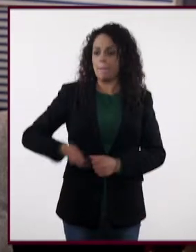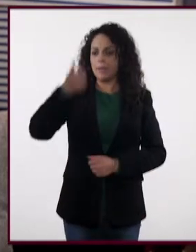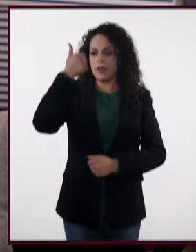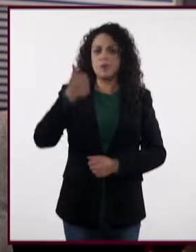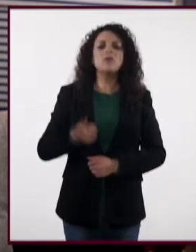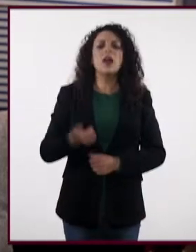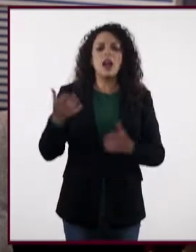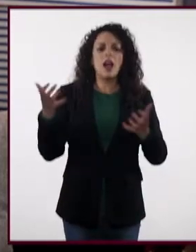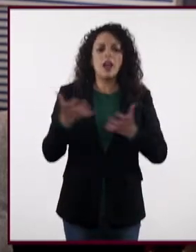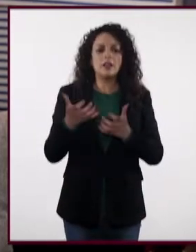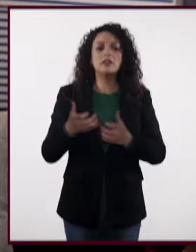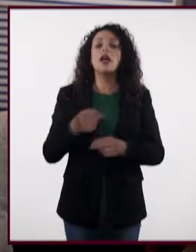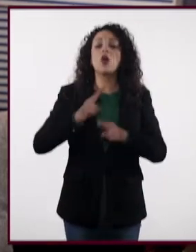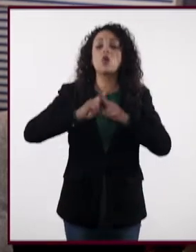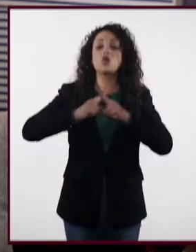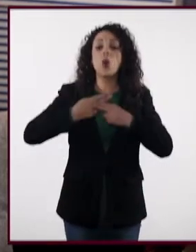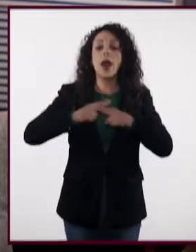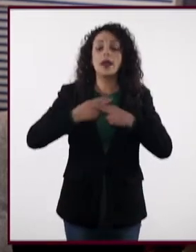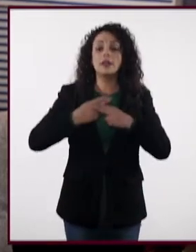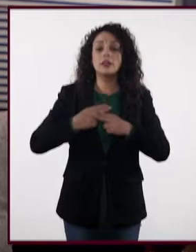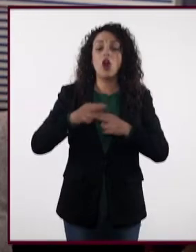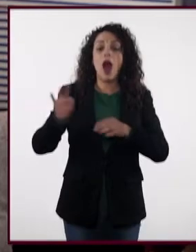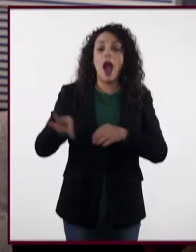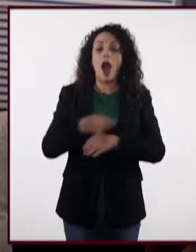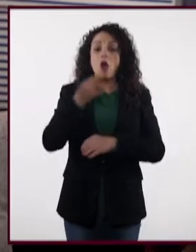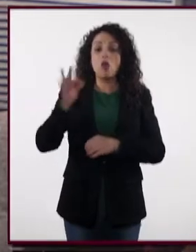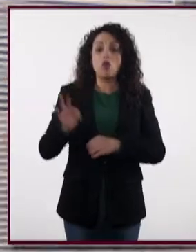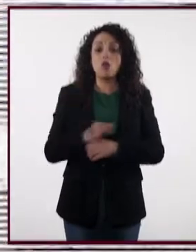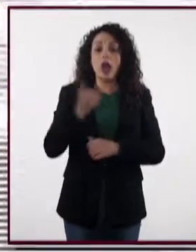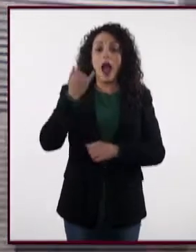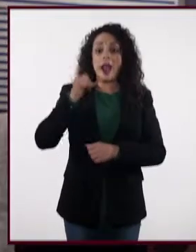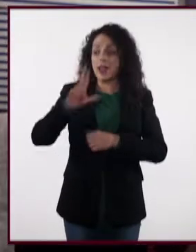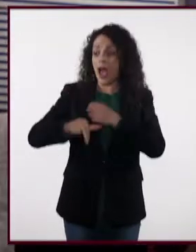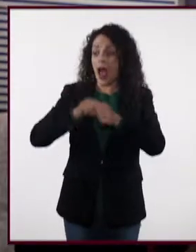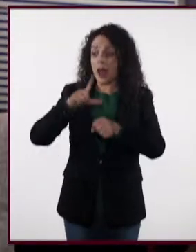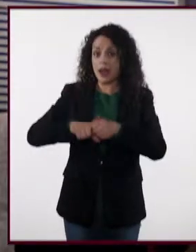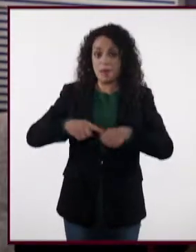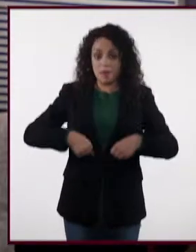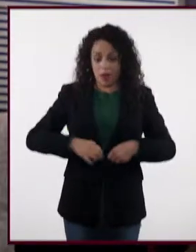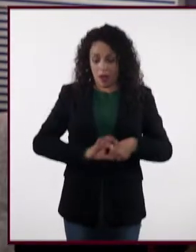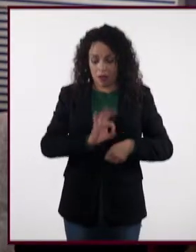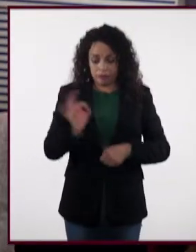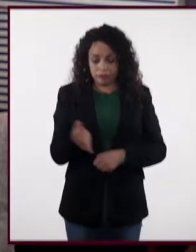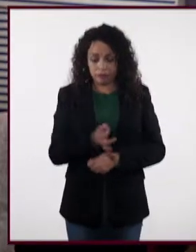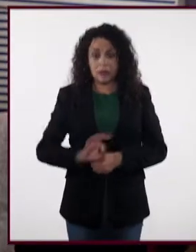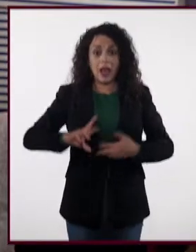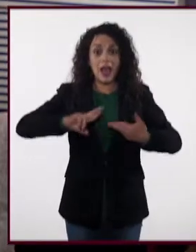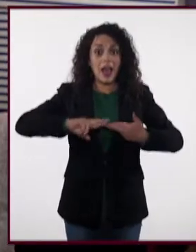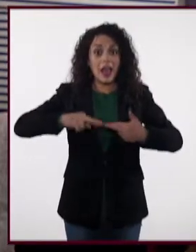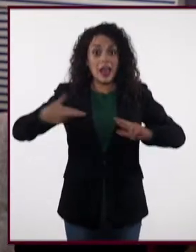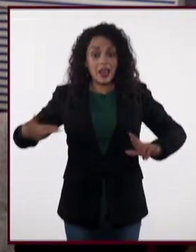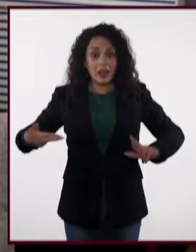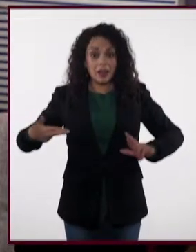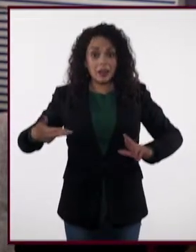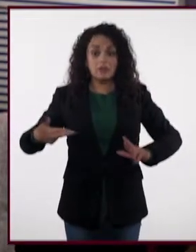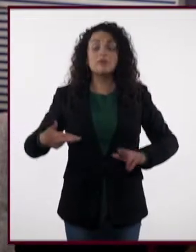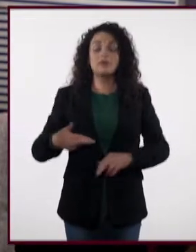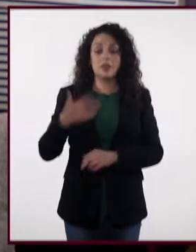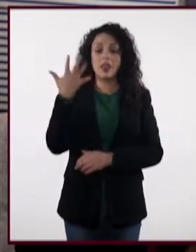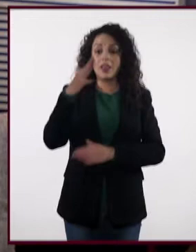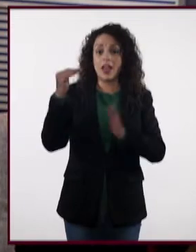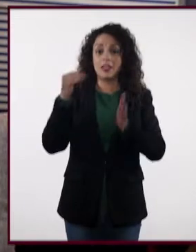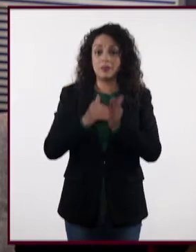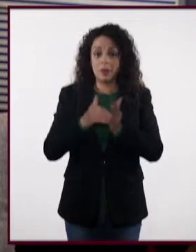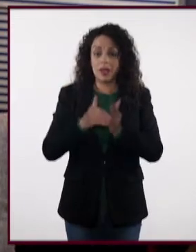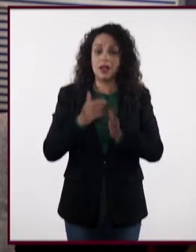con huesos como agujas y tripas de animales como hilos. Alrededor del año 10.000 a.C., la humanidad descubrió